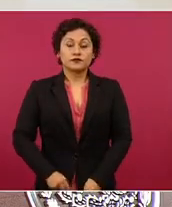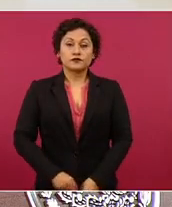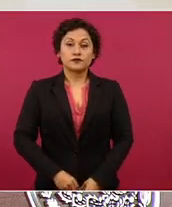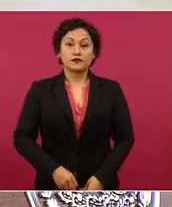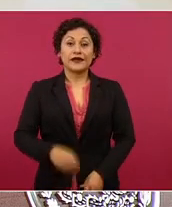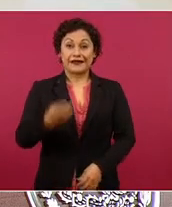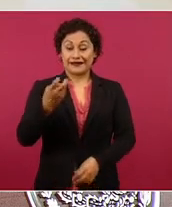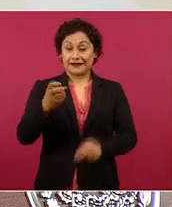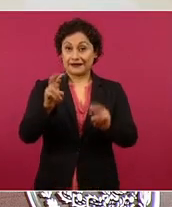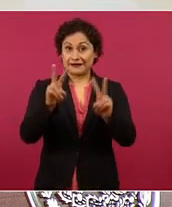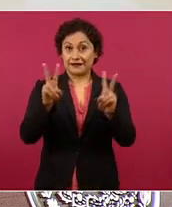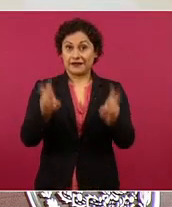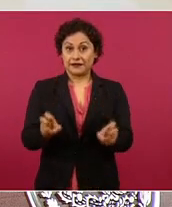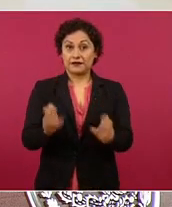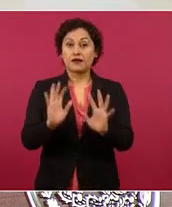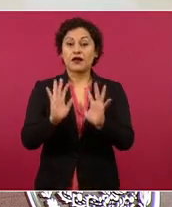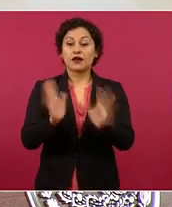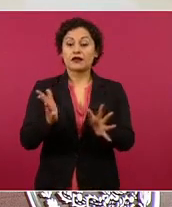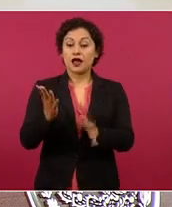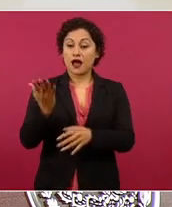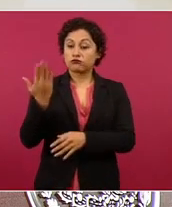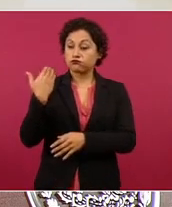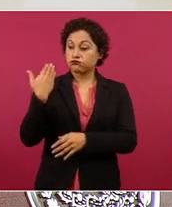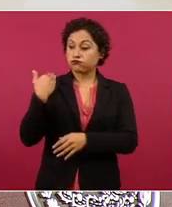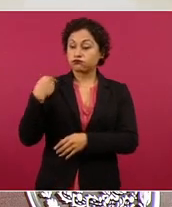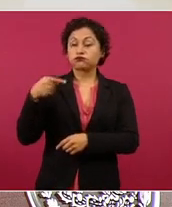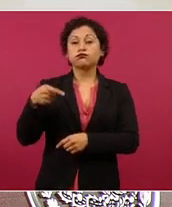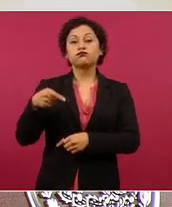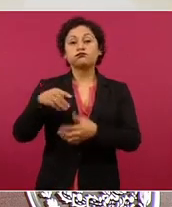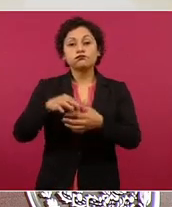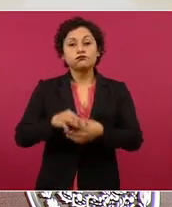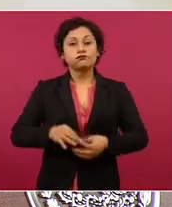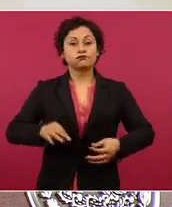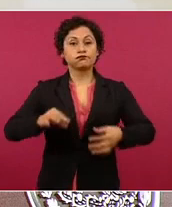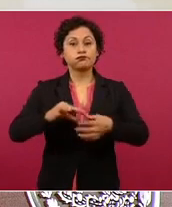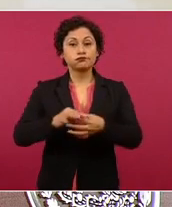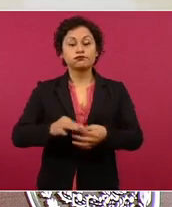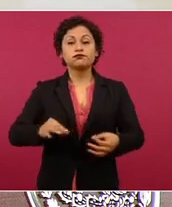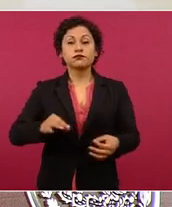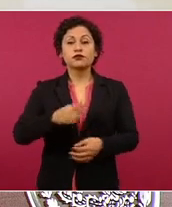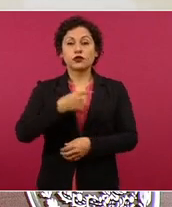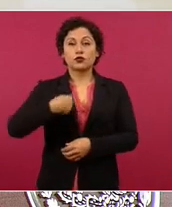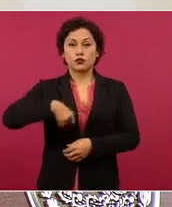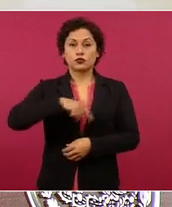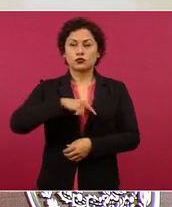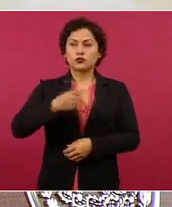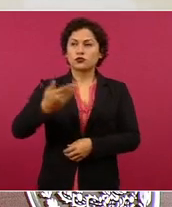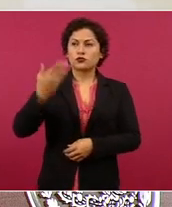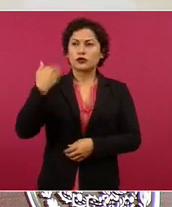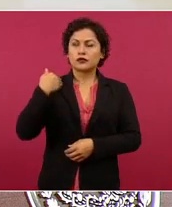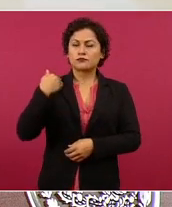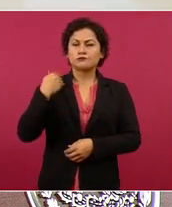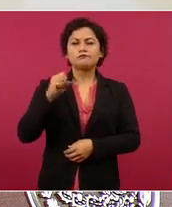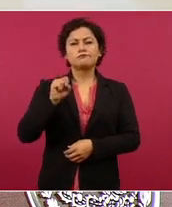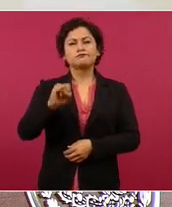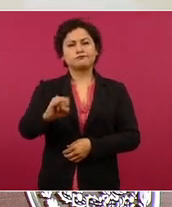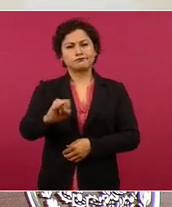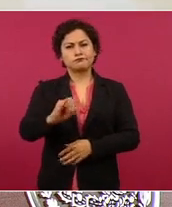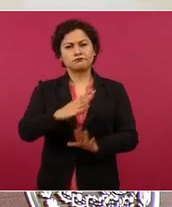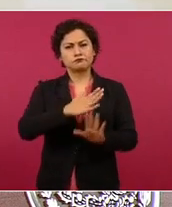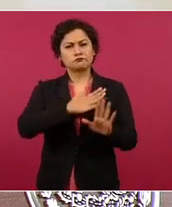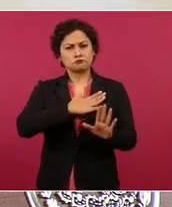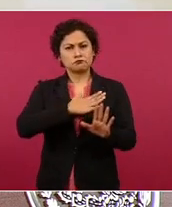planteando aquí y hemos hecho ese compromiso de que se exponga